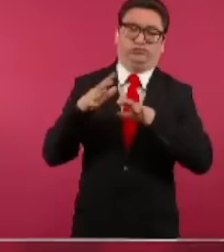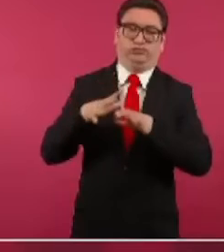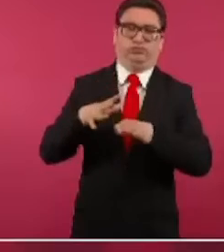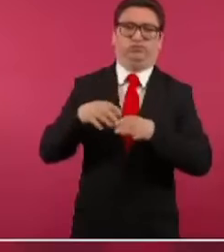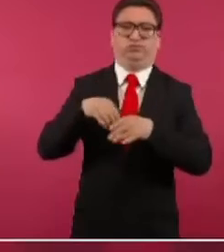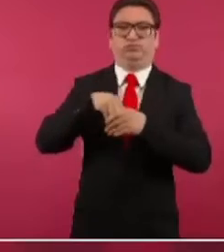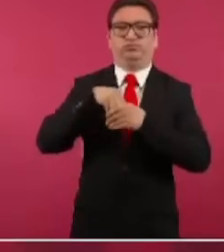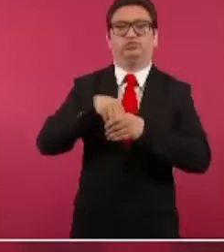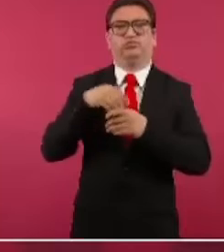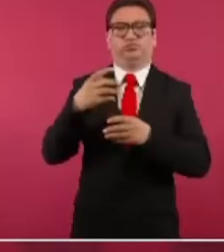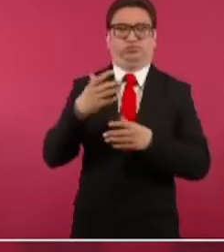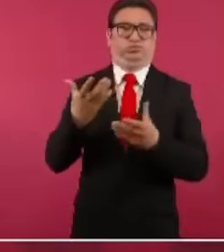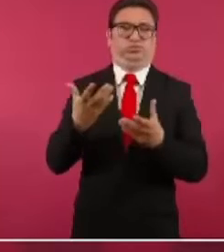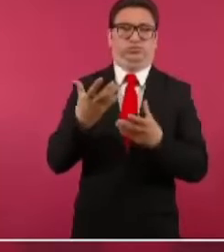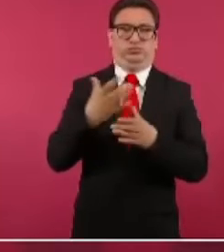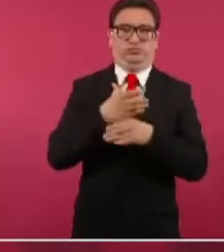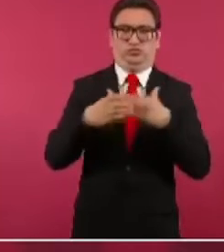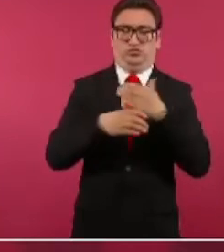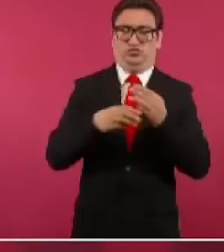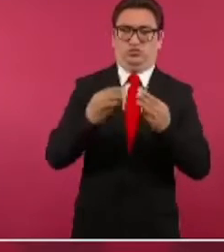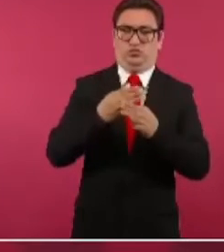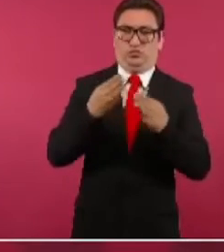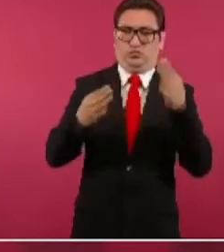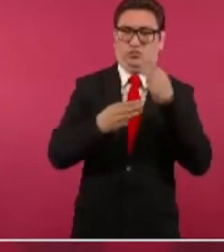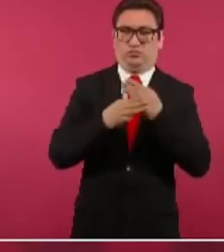jeringas, demasiados